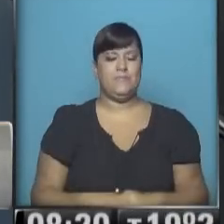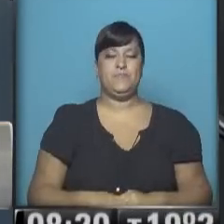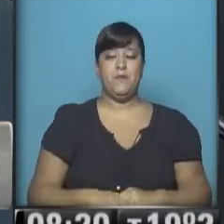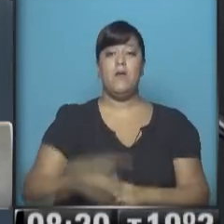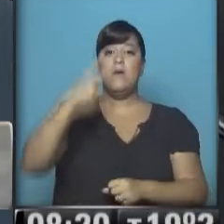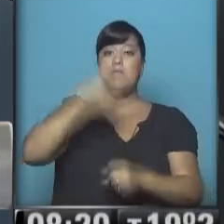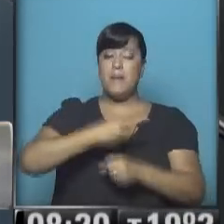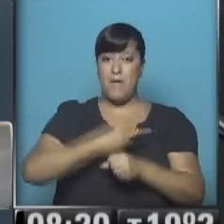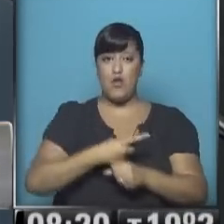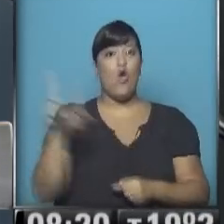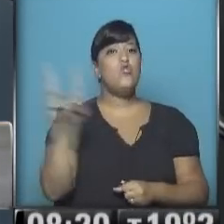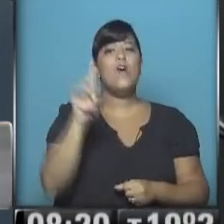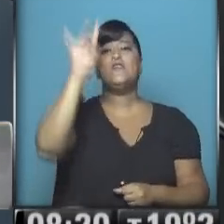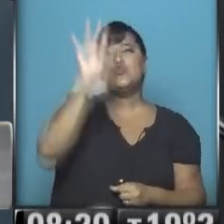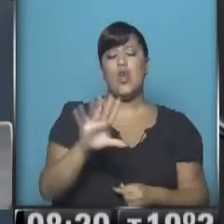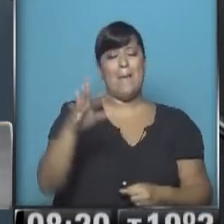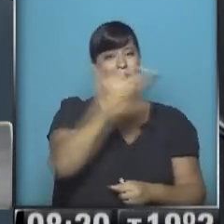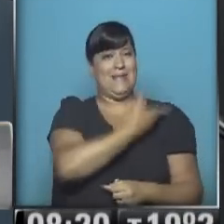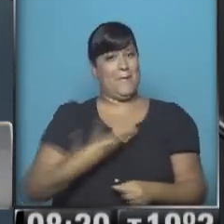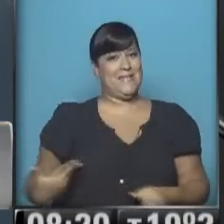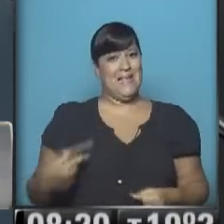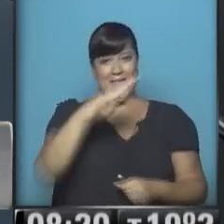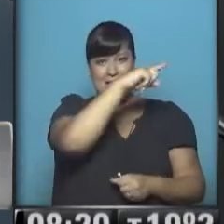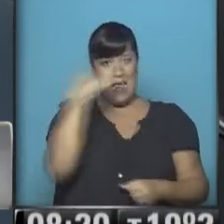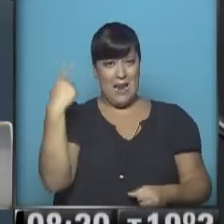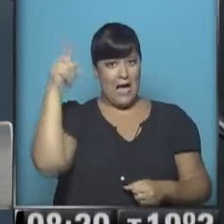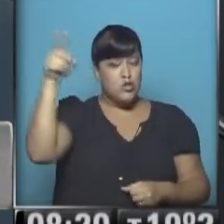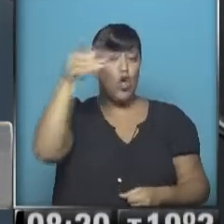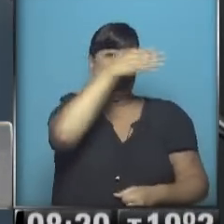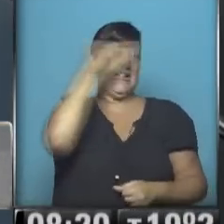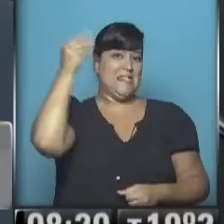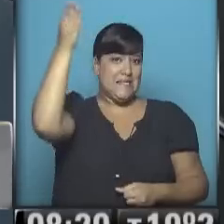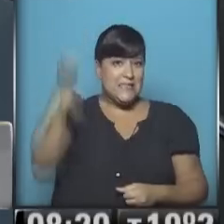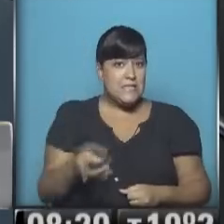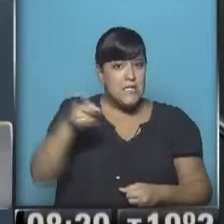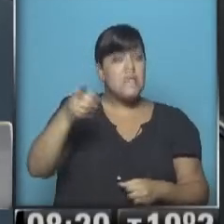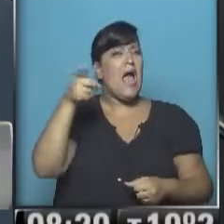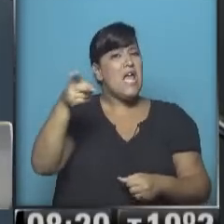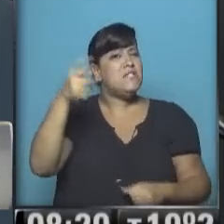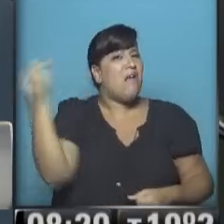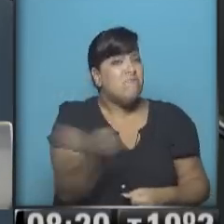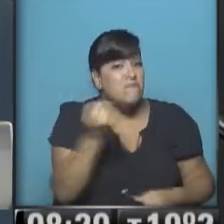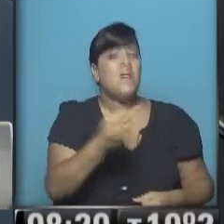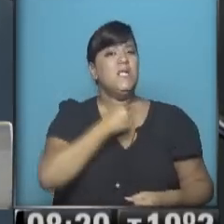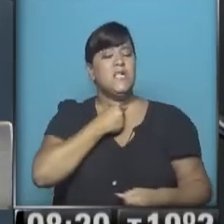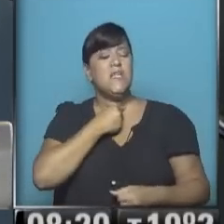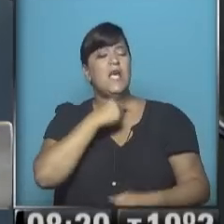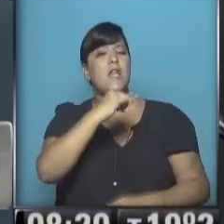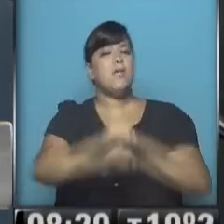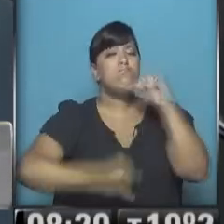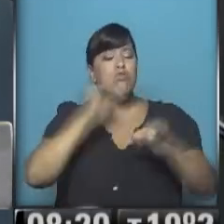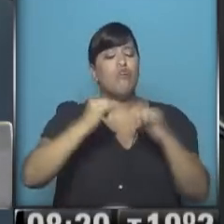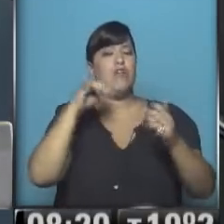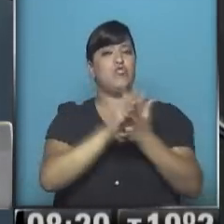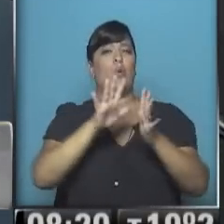primero no solamente como presidenta de la nación la Doctora Cristina Fernández de kir ha impulsado el esclarecimiento Y la verdad